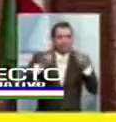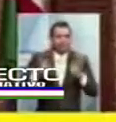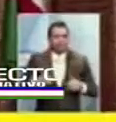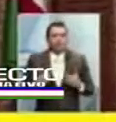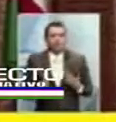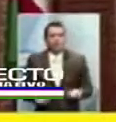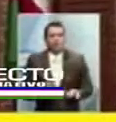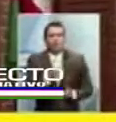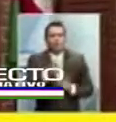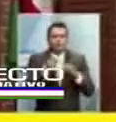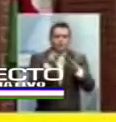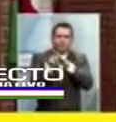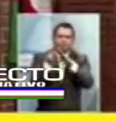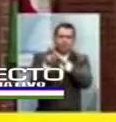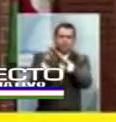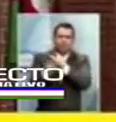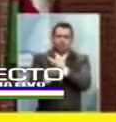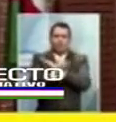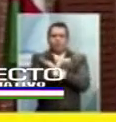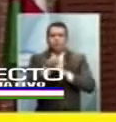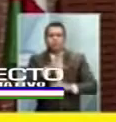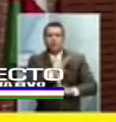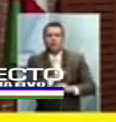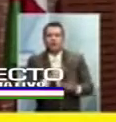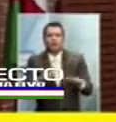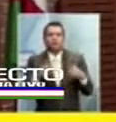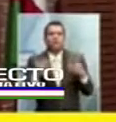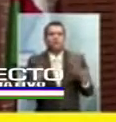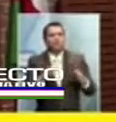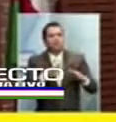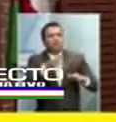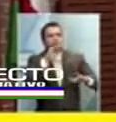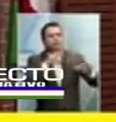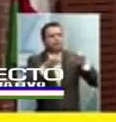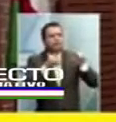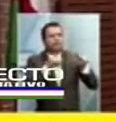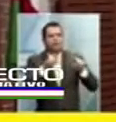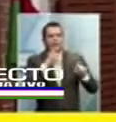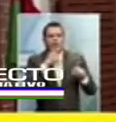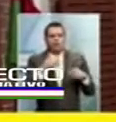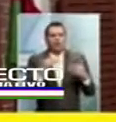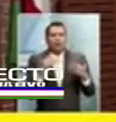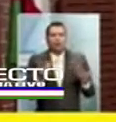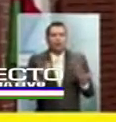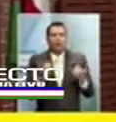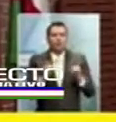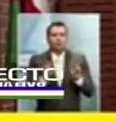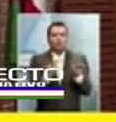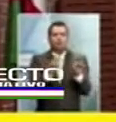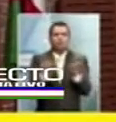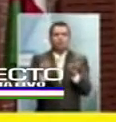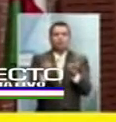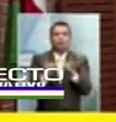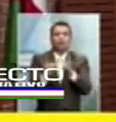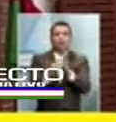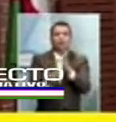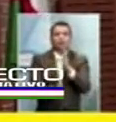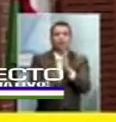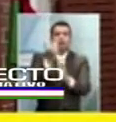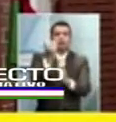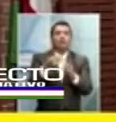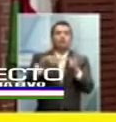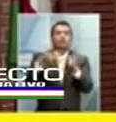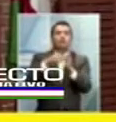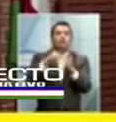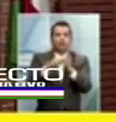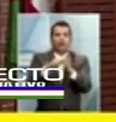al tema del homicidio en la ciudad de Cali y sobre todo la dinámica de atracos que se han venido produciendo. Este decreto, que es la